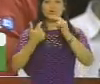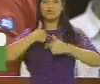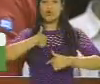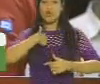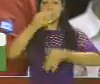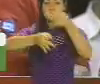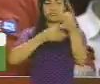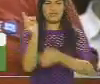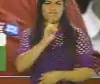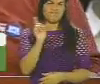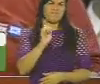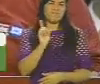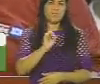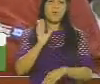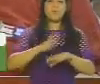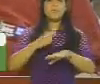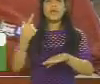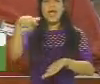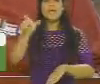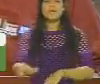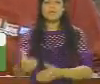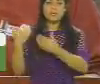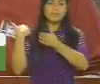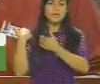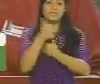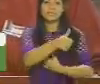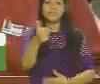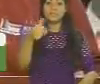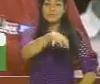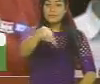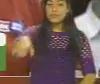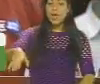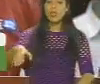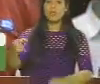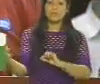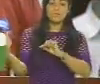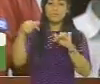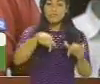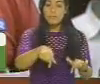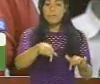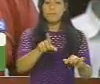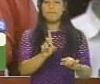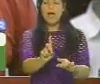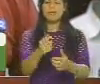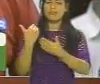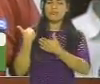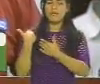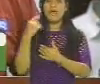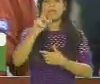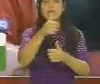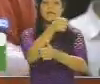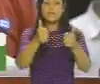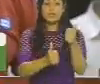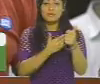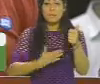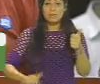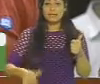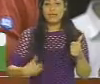hacer, porque tenemos relatores de cada uno de los estados previstos para ello, y sobre todo que nuestra vicepresidenta pues